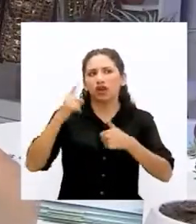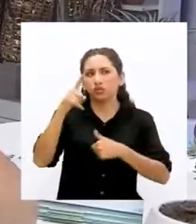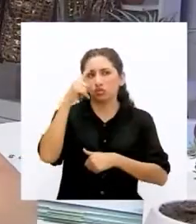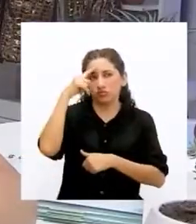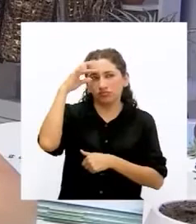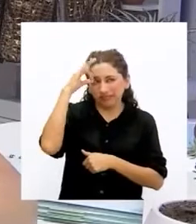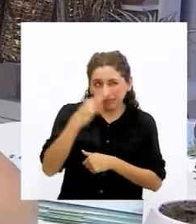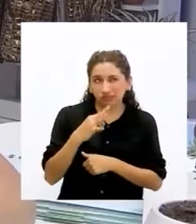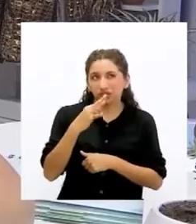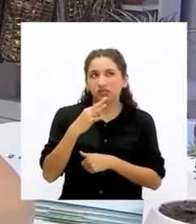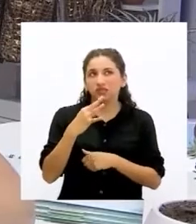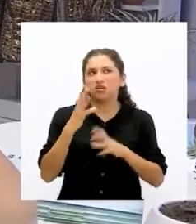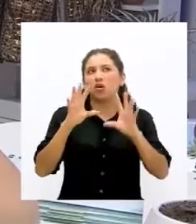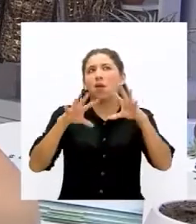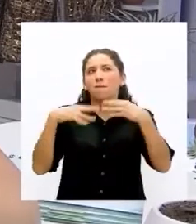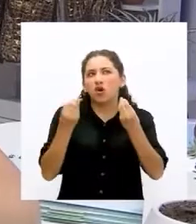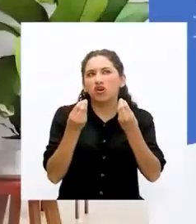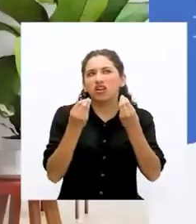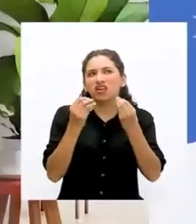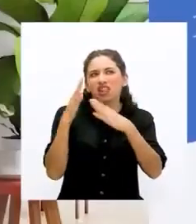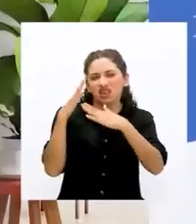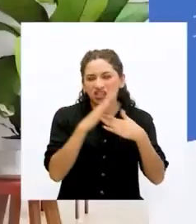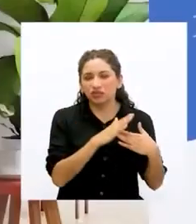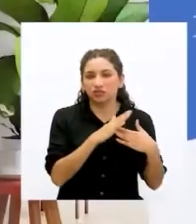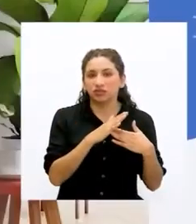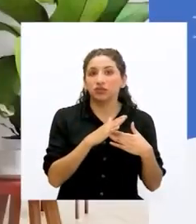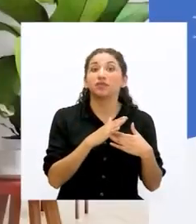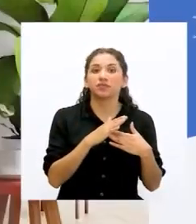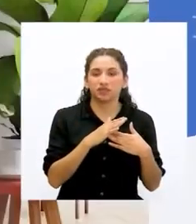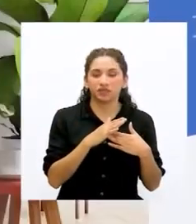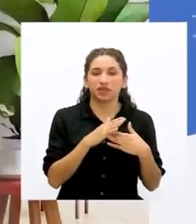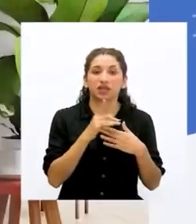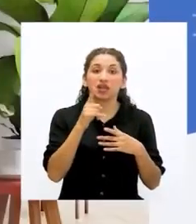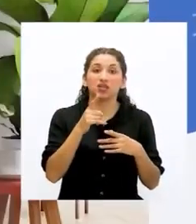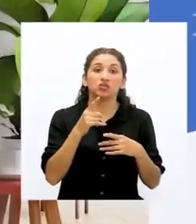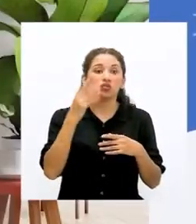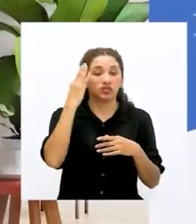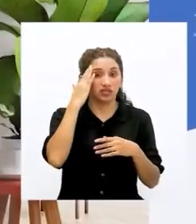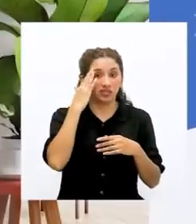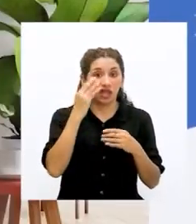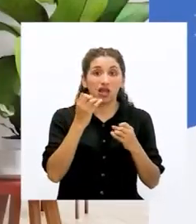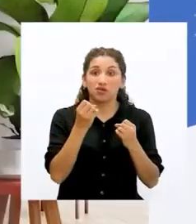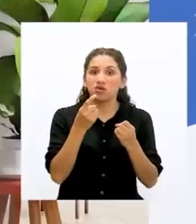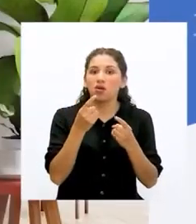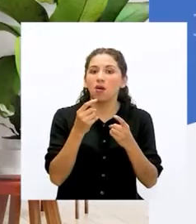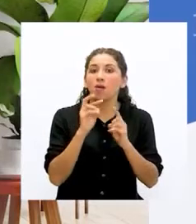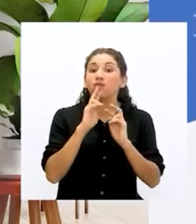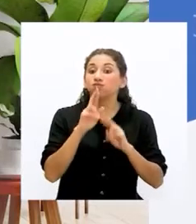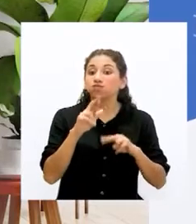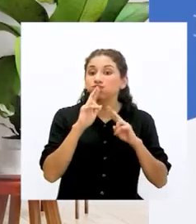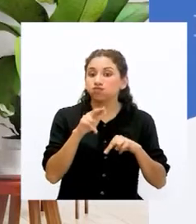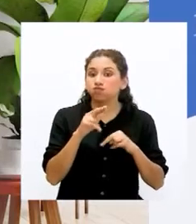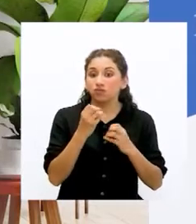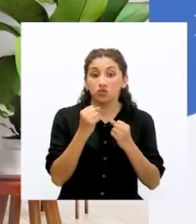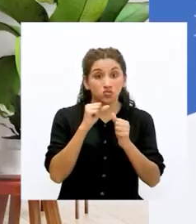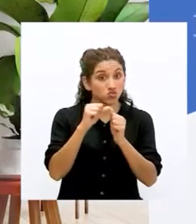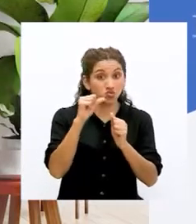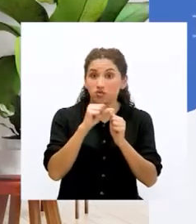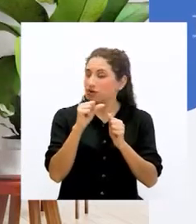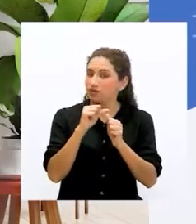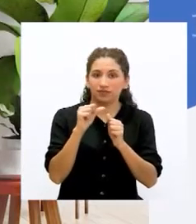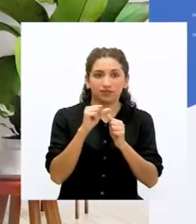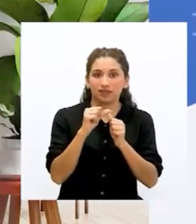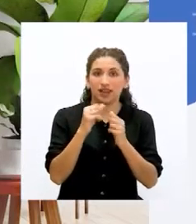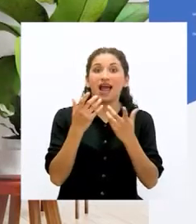más frecuentes de discriminación? Como las respuestas posibles no son valores numéricos, claramente esta